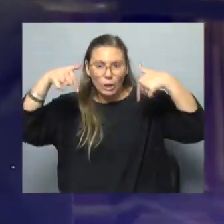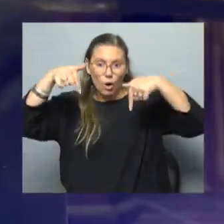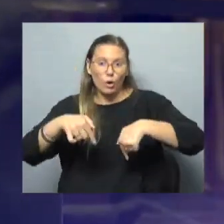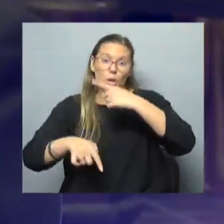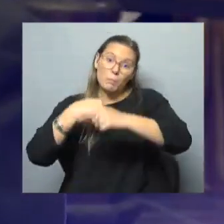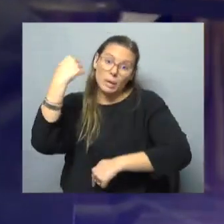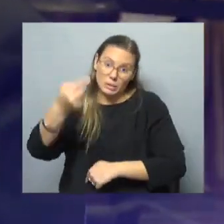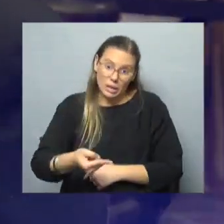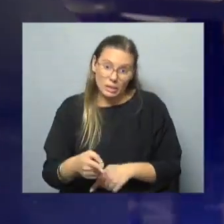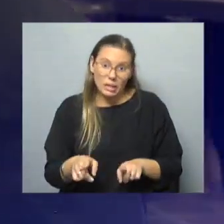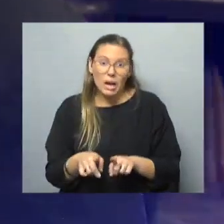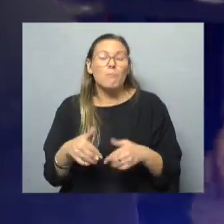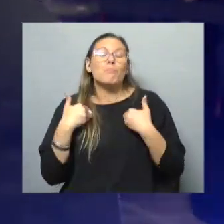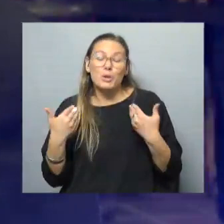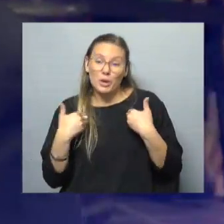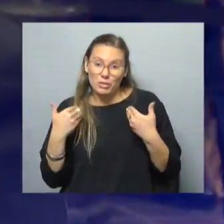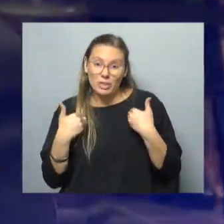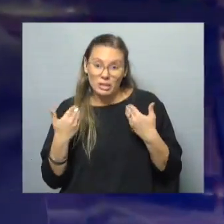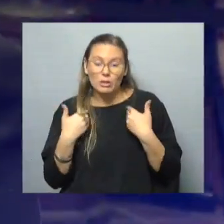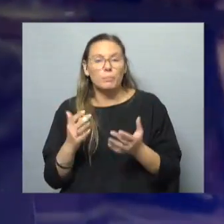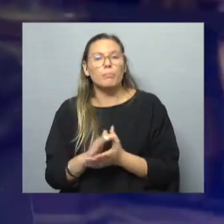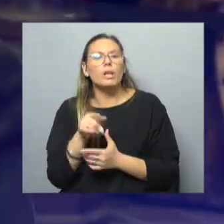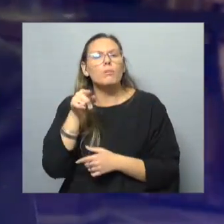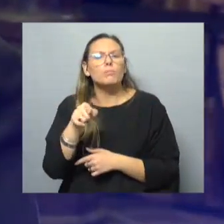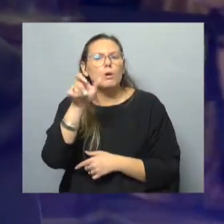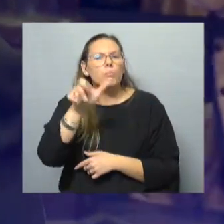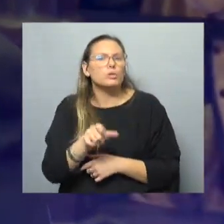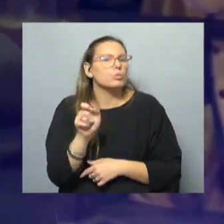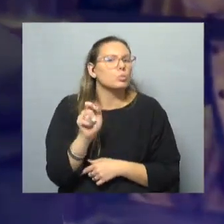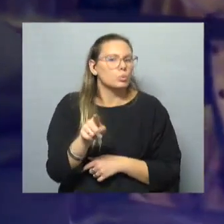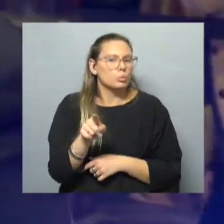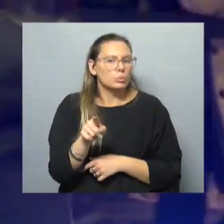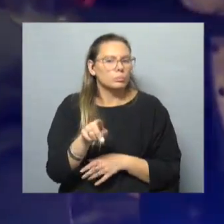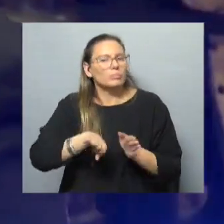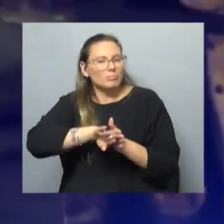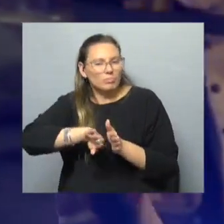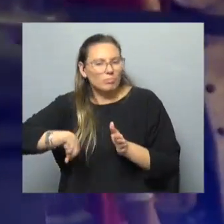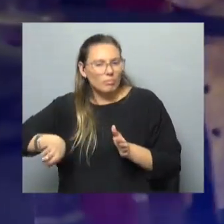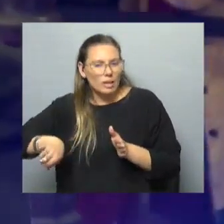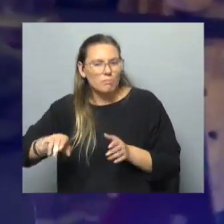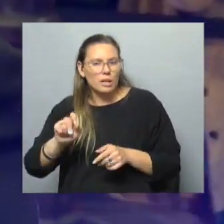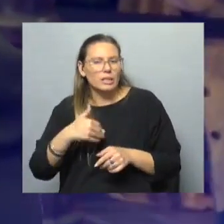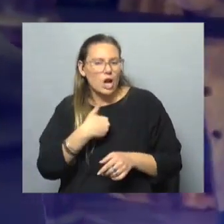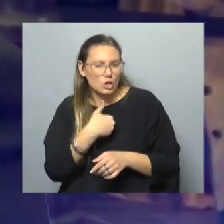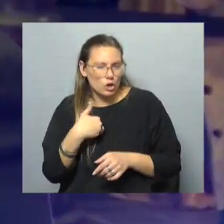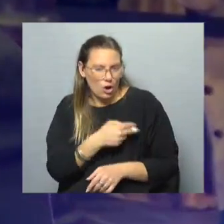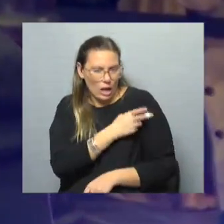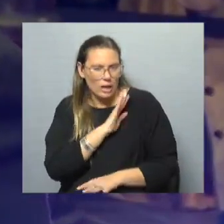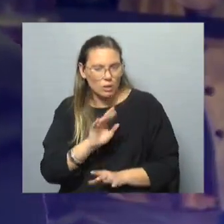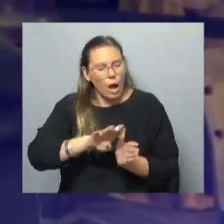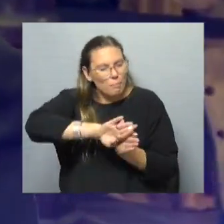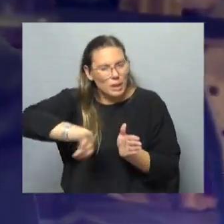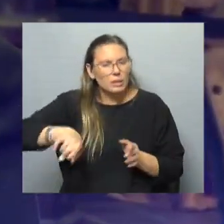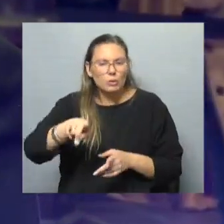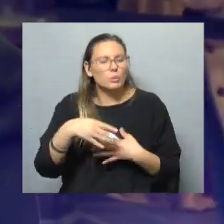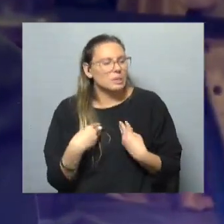así que muy contentos. Sergio, para vos personalmente, saliendo un poco de tu cargo, ¿verdad?